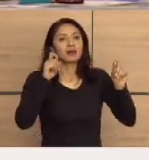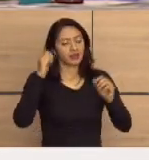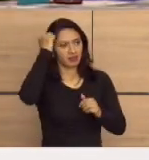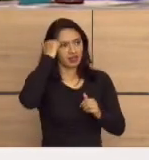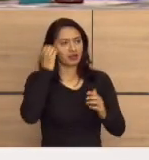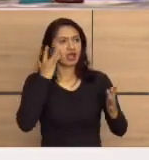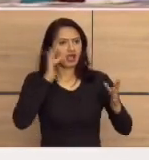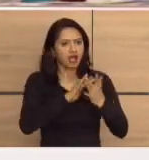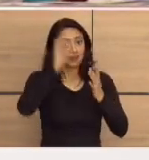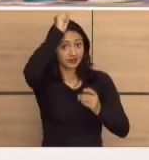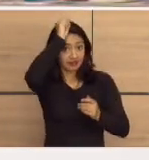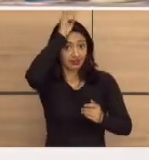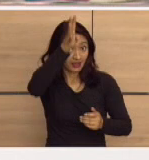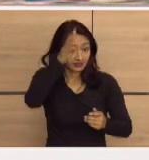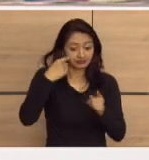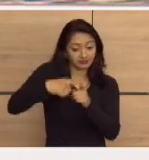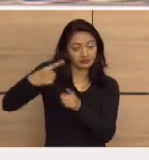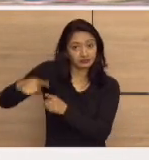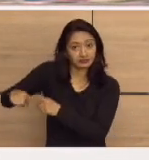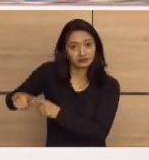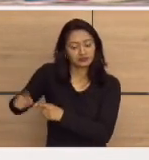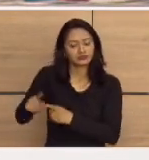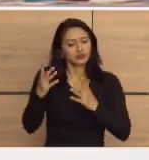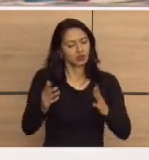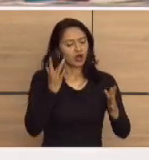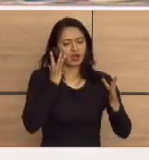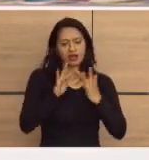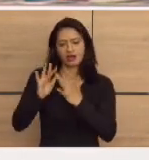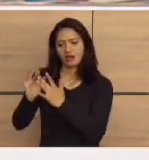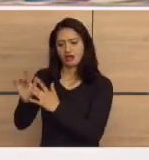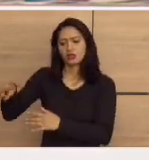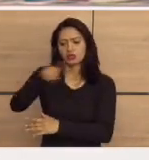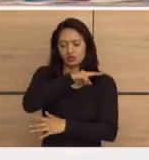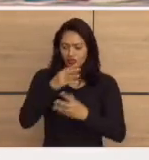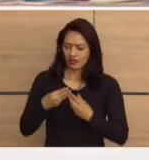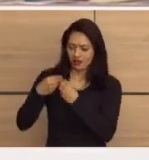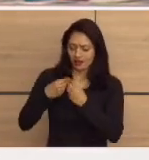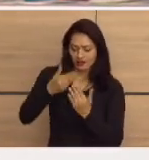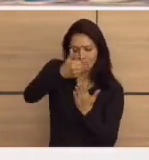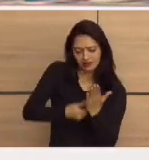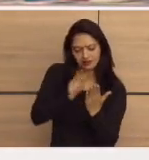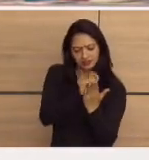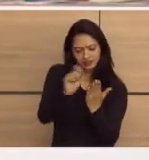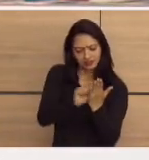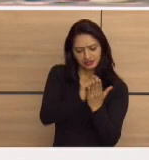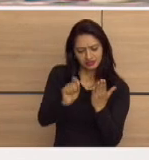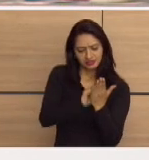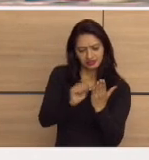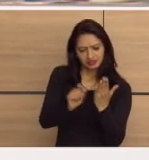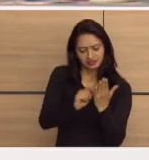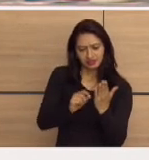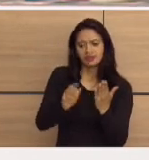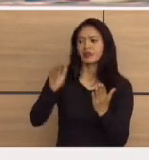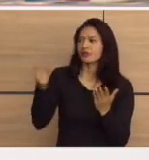nuevas didácticas y de acercar a los estudiantes a hacer un trabajo juicioso con un método definido y acercándose a unas fuentes